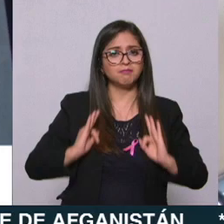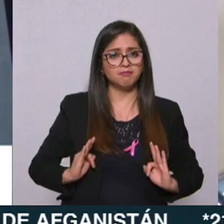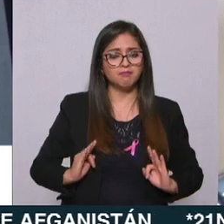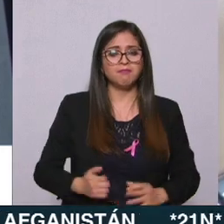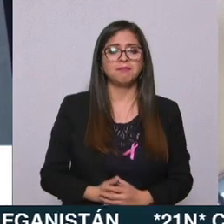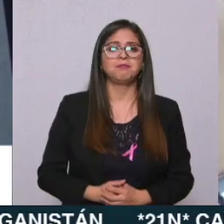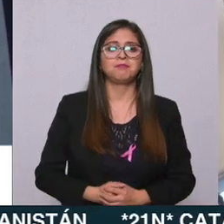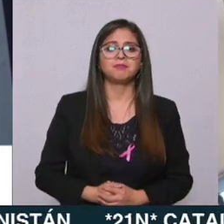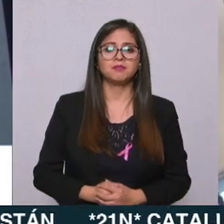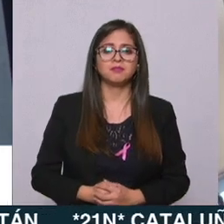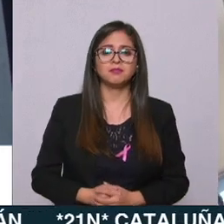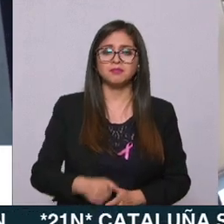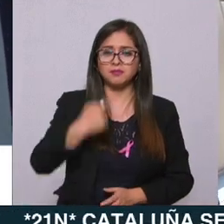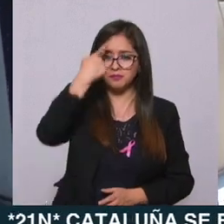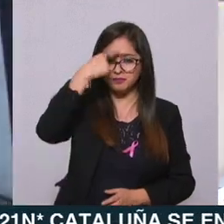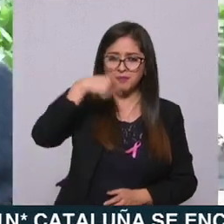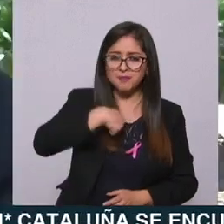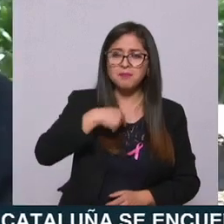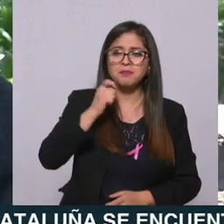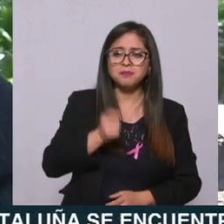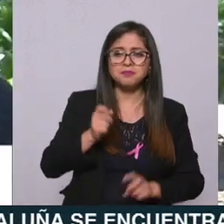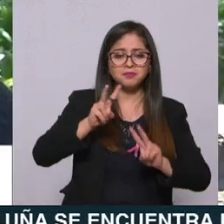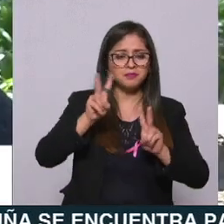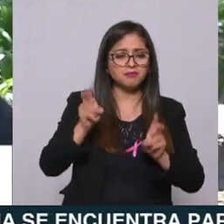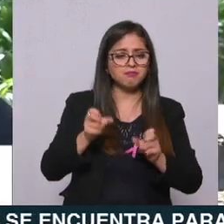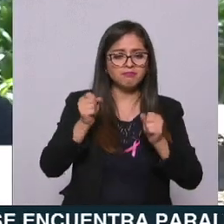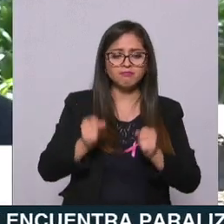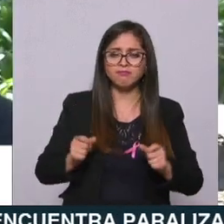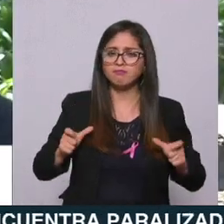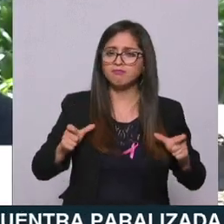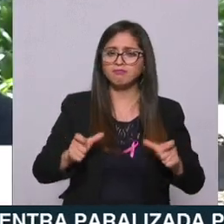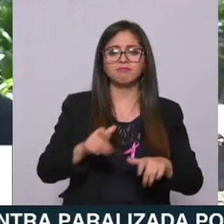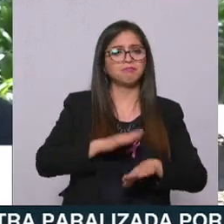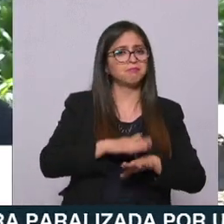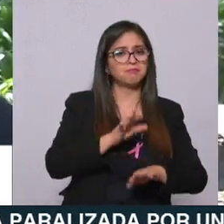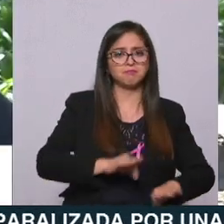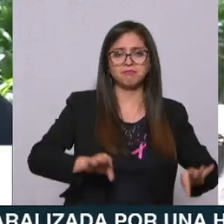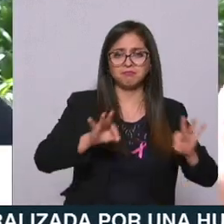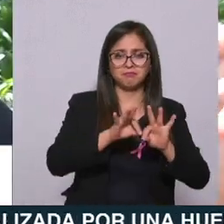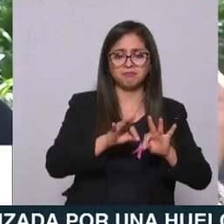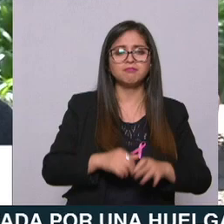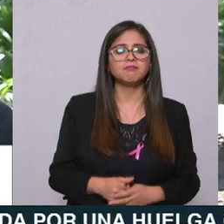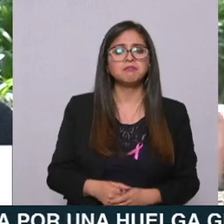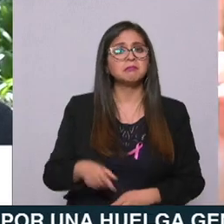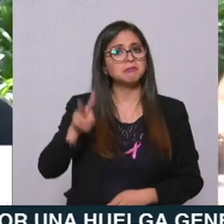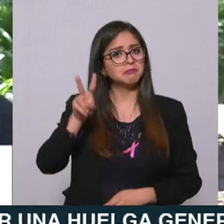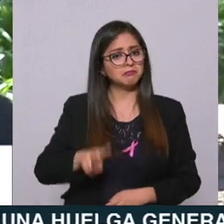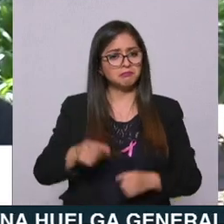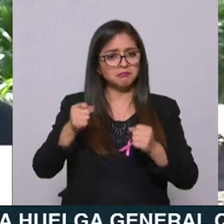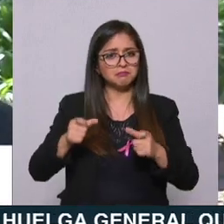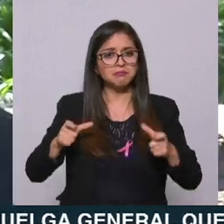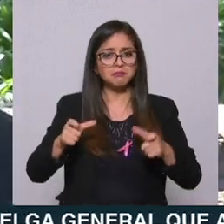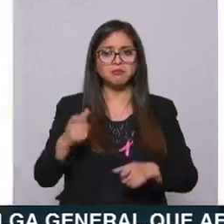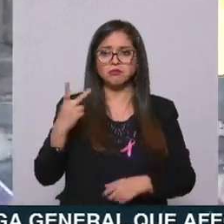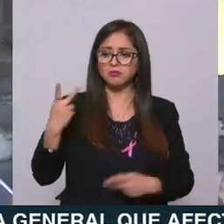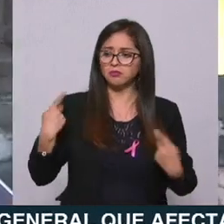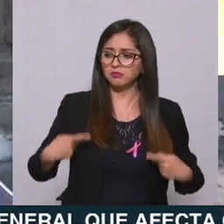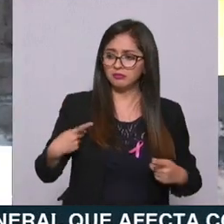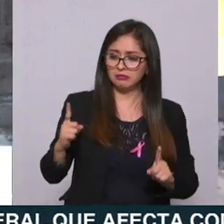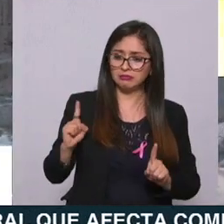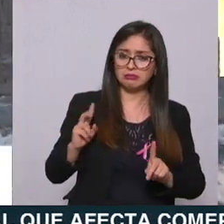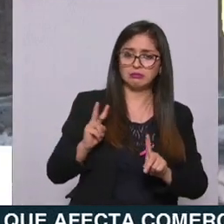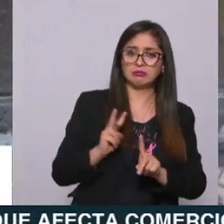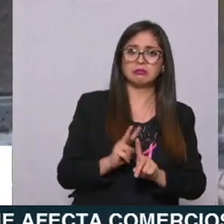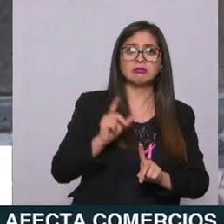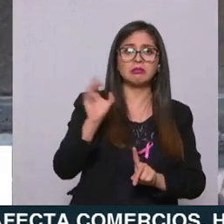que a mí me preocupa mucho, el tema de seguridad. De lo que sí, seguridad. Van dos personas aquí que se me acercan que casi me asaltan. Yo